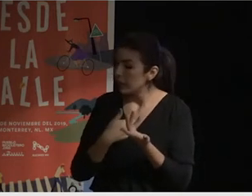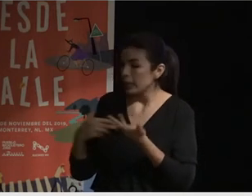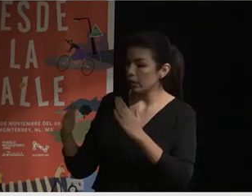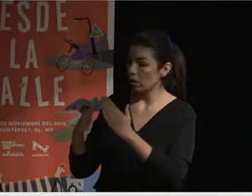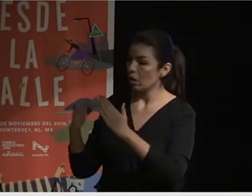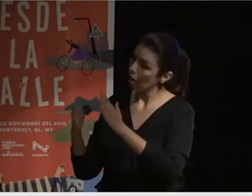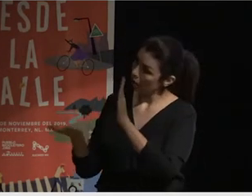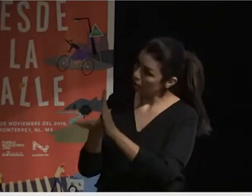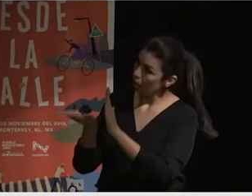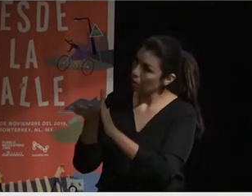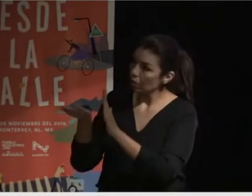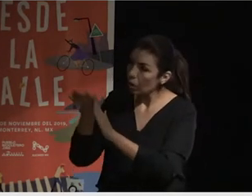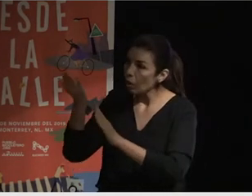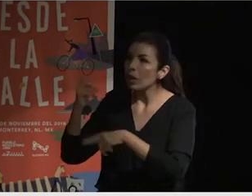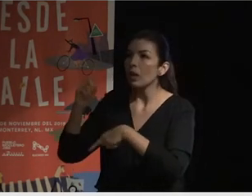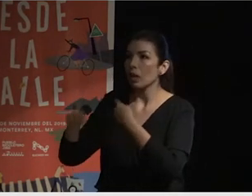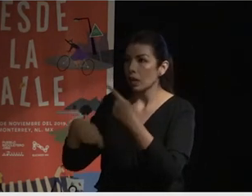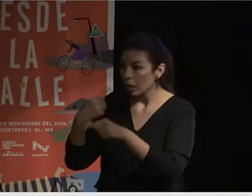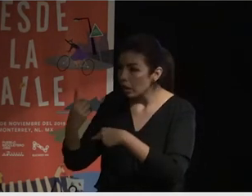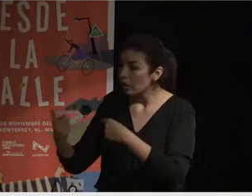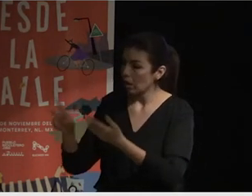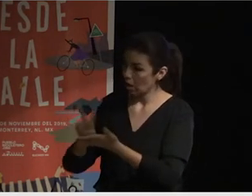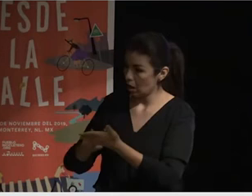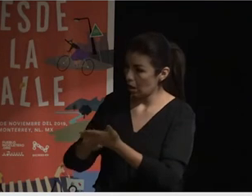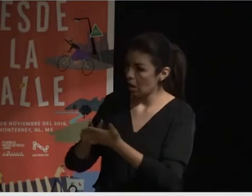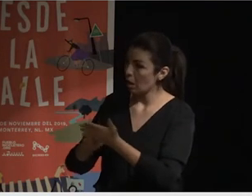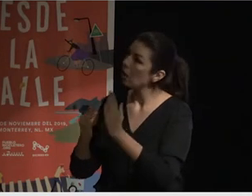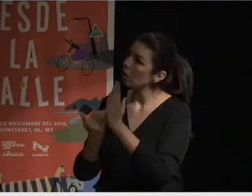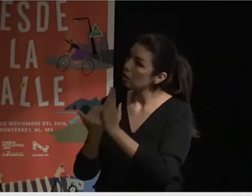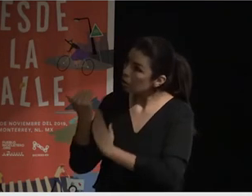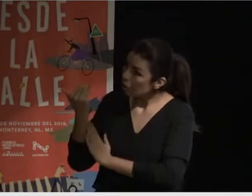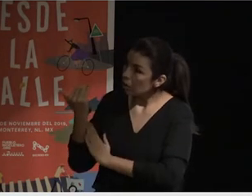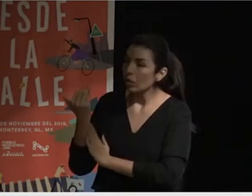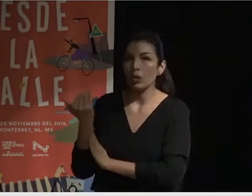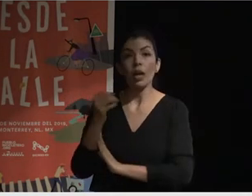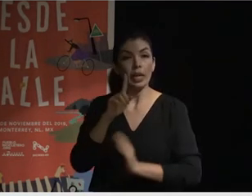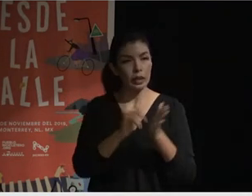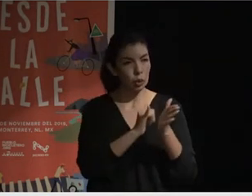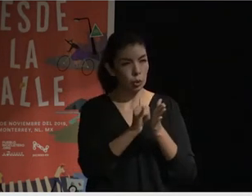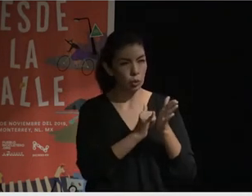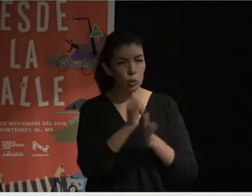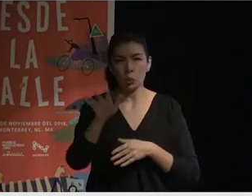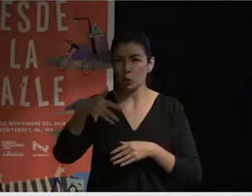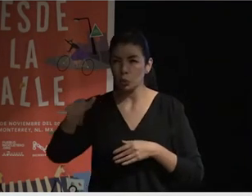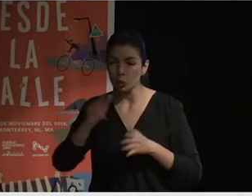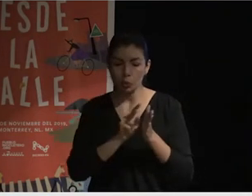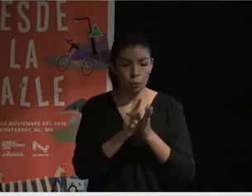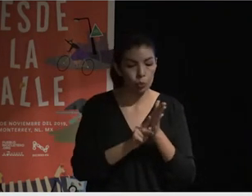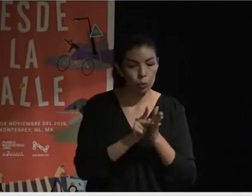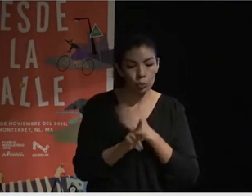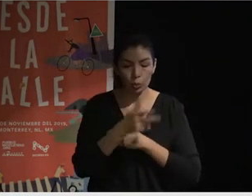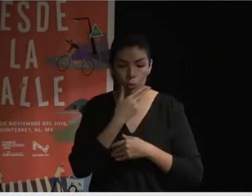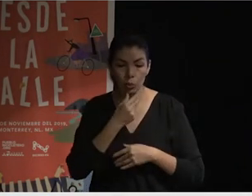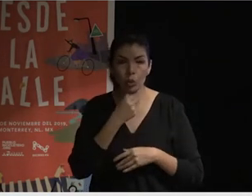al lado, ¿no? Entonces, hay un debate muy bueno entre Jan Hell y Manuel Delgado, ahí en YouTube, se los recomiendo, muy bueno. Manuel Delgado es un crítico